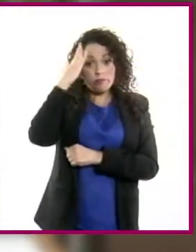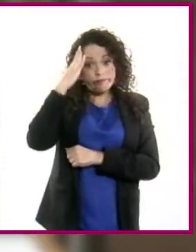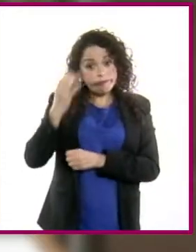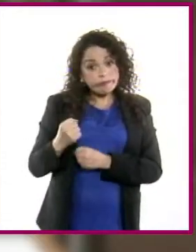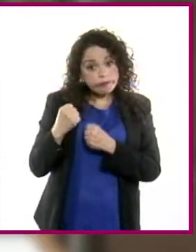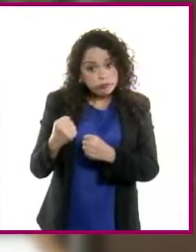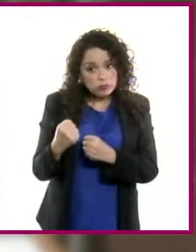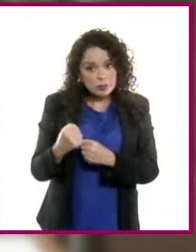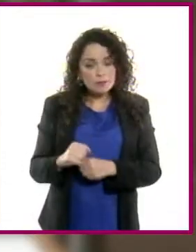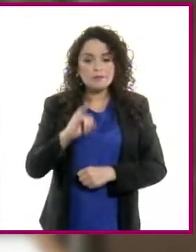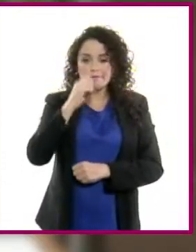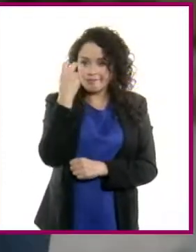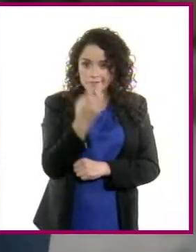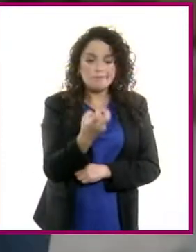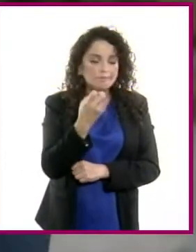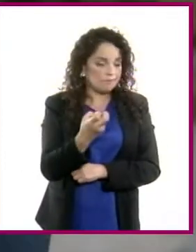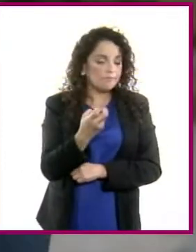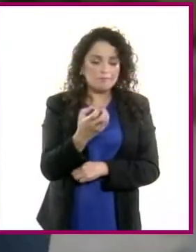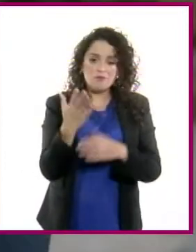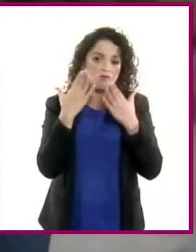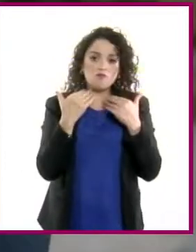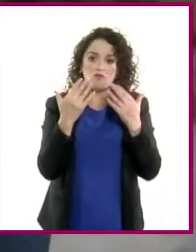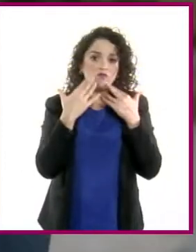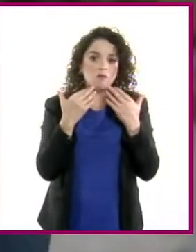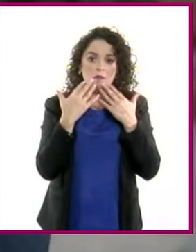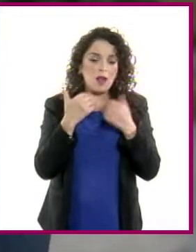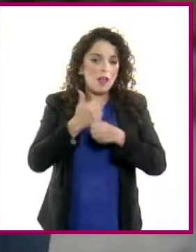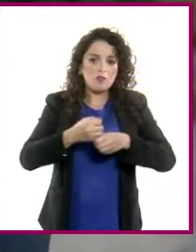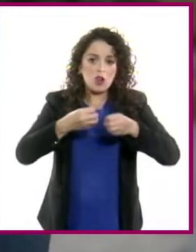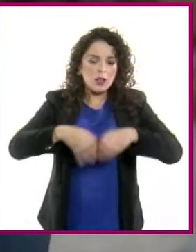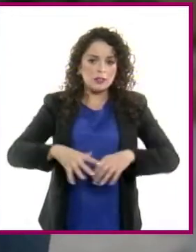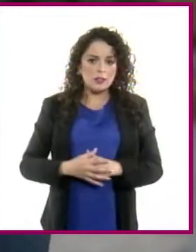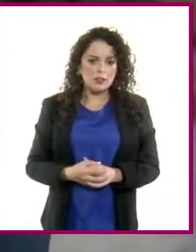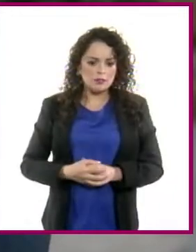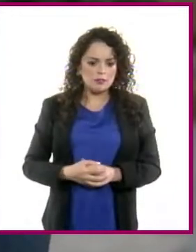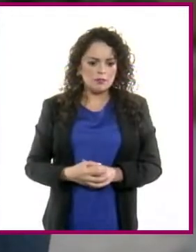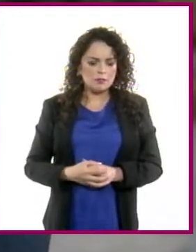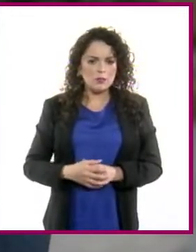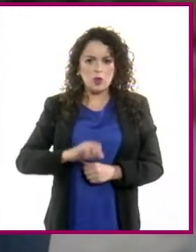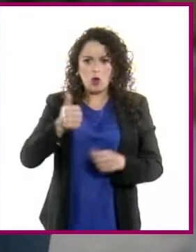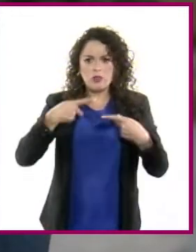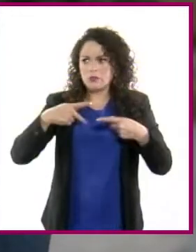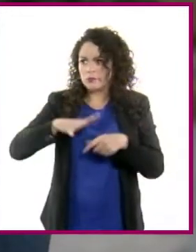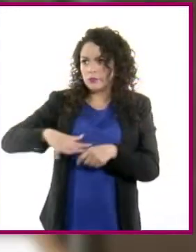efecto, no lo sería. ¿Y los otros seres vivos pueden ser violentos?